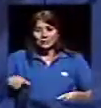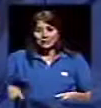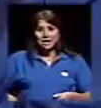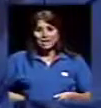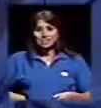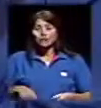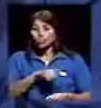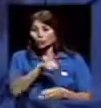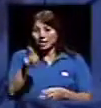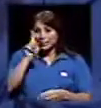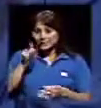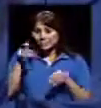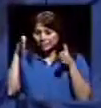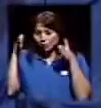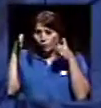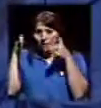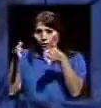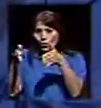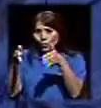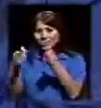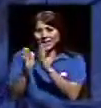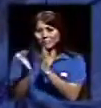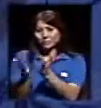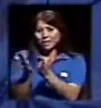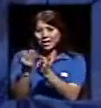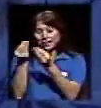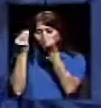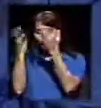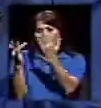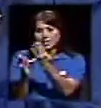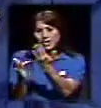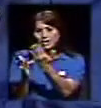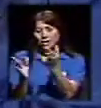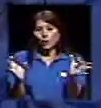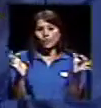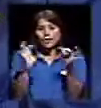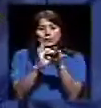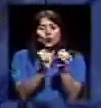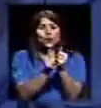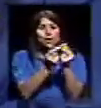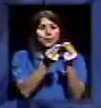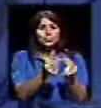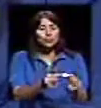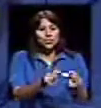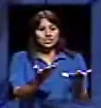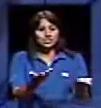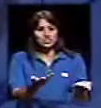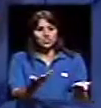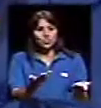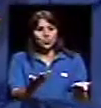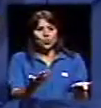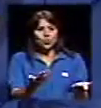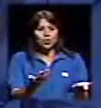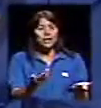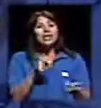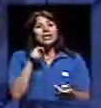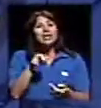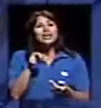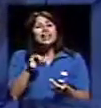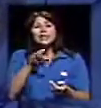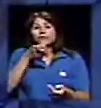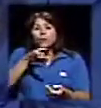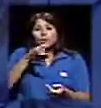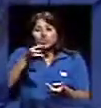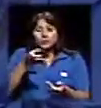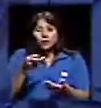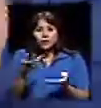la Contraloría en relación con el presupuesto de la República y sobre las medidas que estamos proponiendo que se tomen,